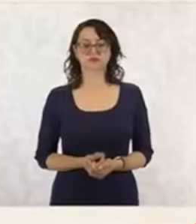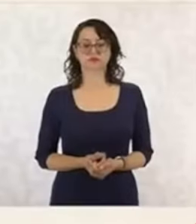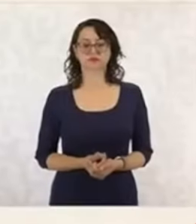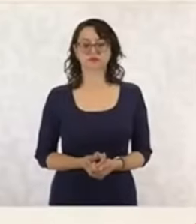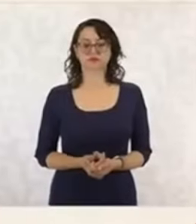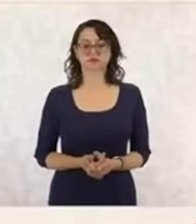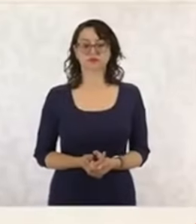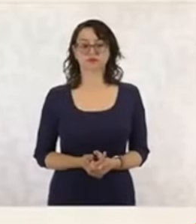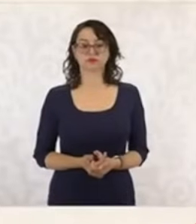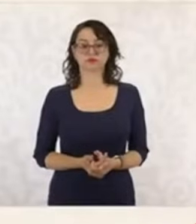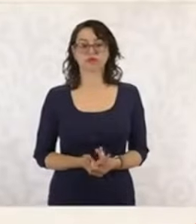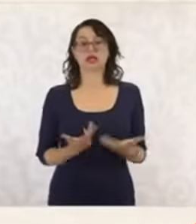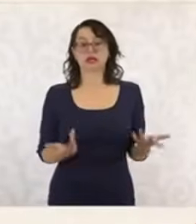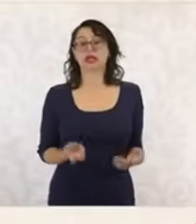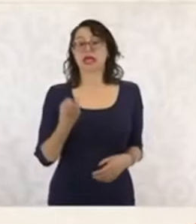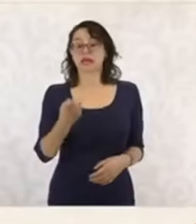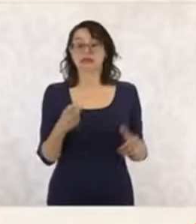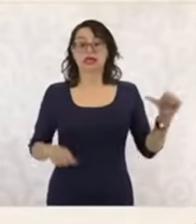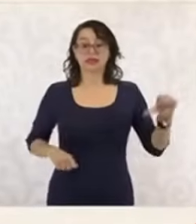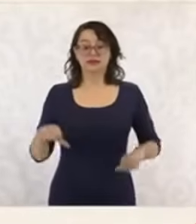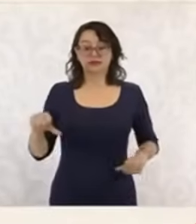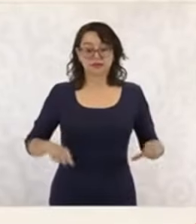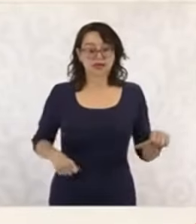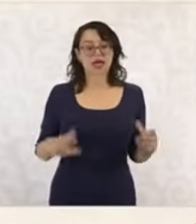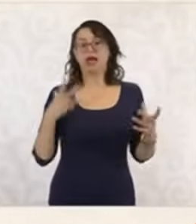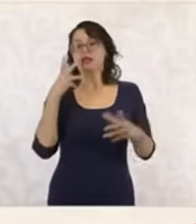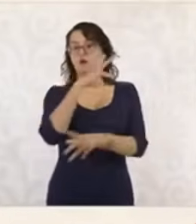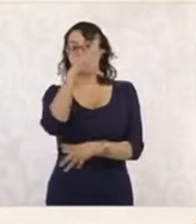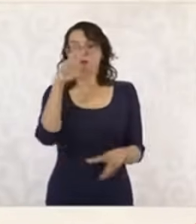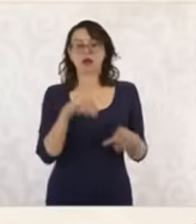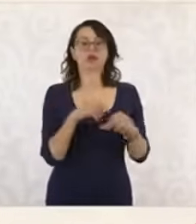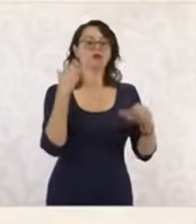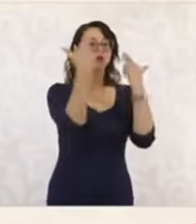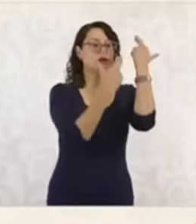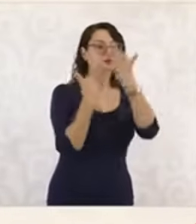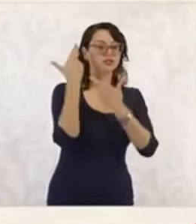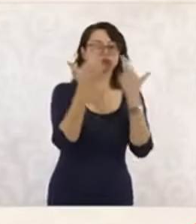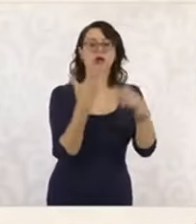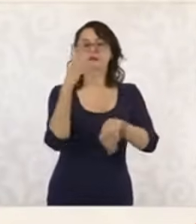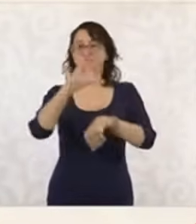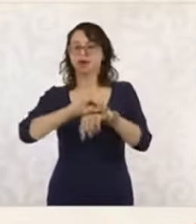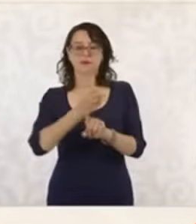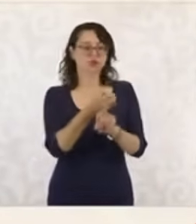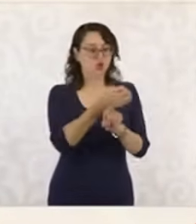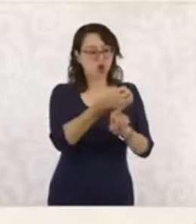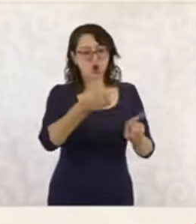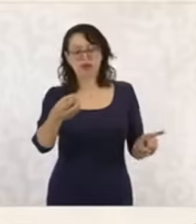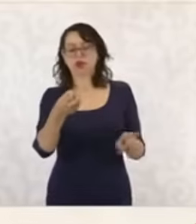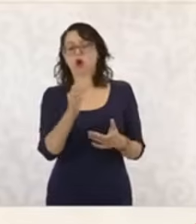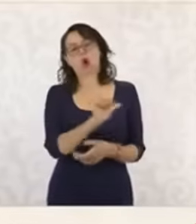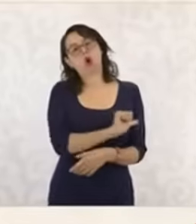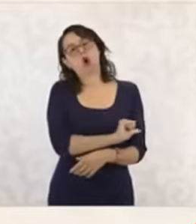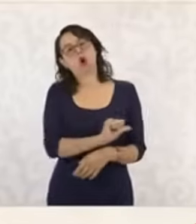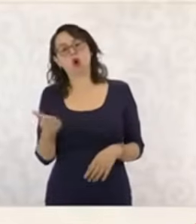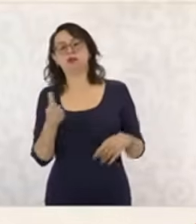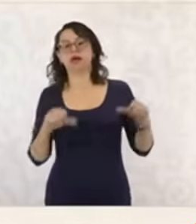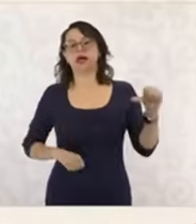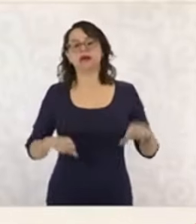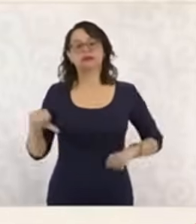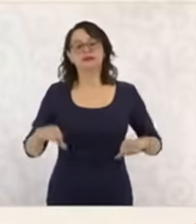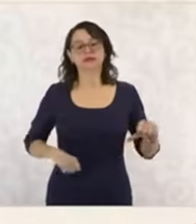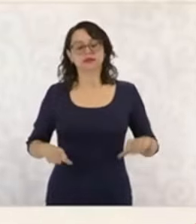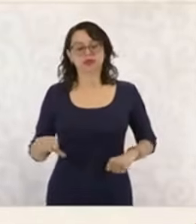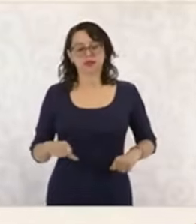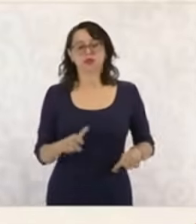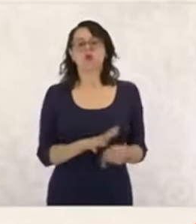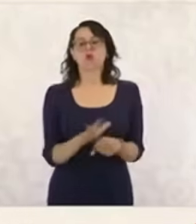acciones complementarias a toda esta revisión que estamos haciendo y concretamente al ordenamiento de concesiones? Como ya se refirió, como ya lo mencionó el